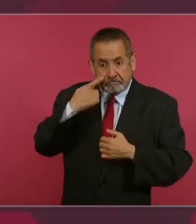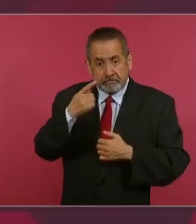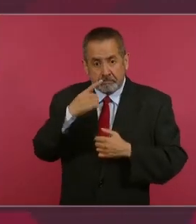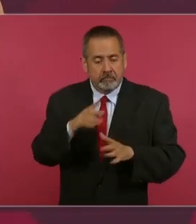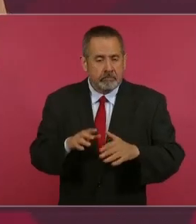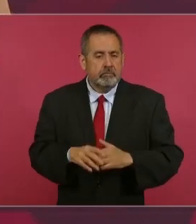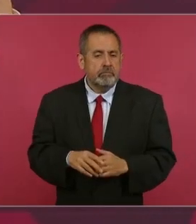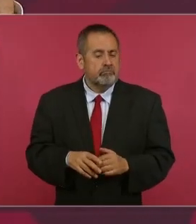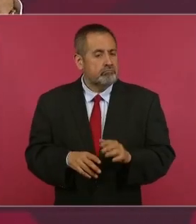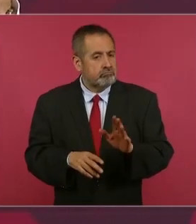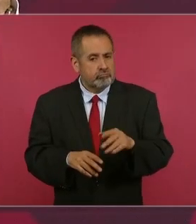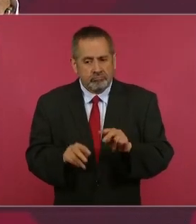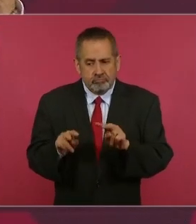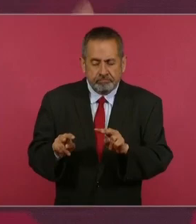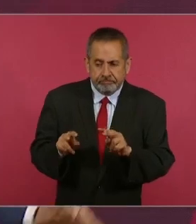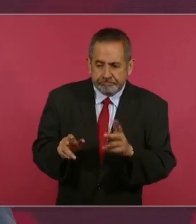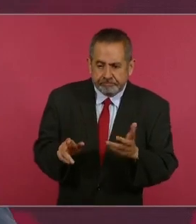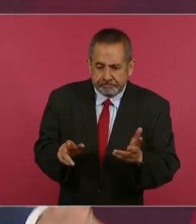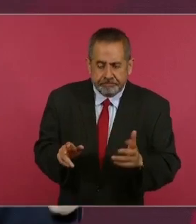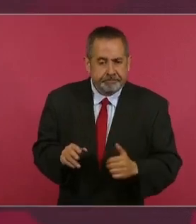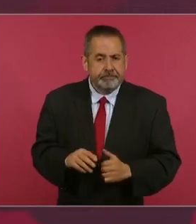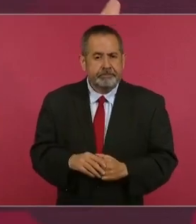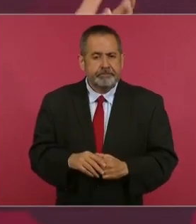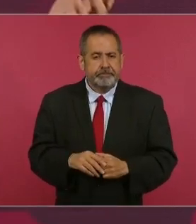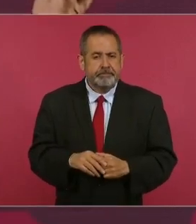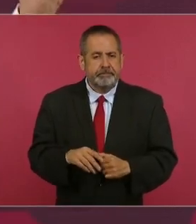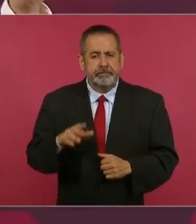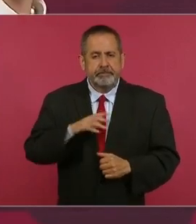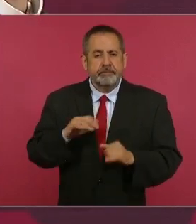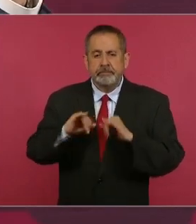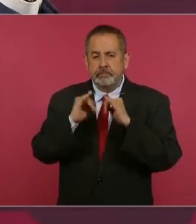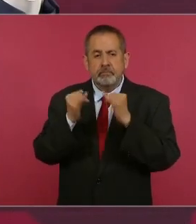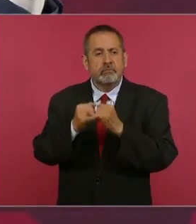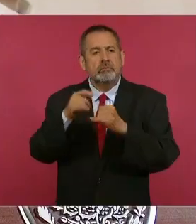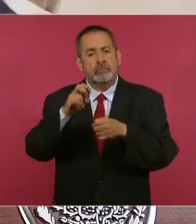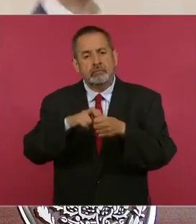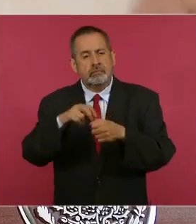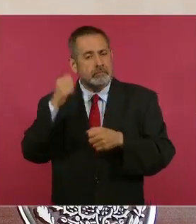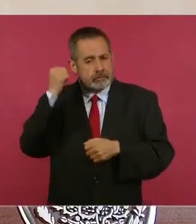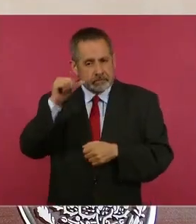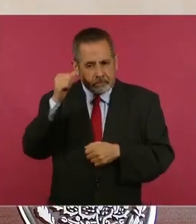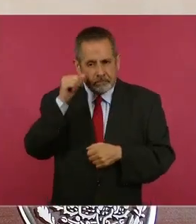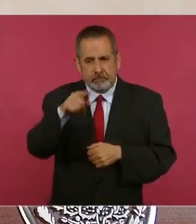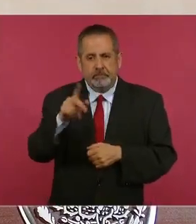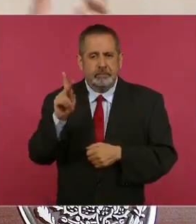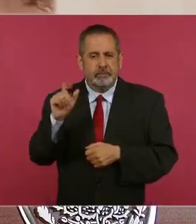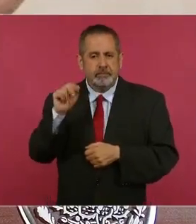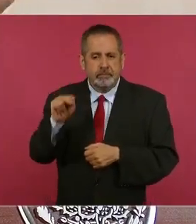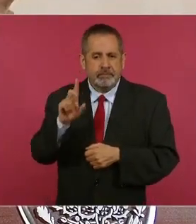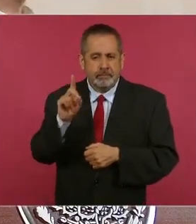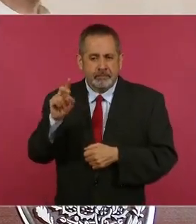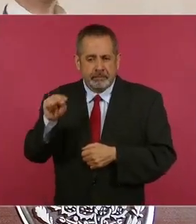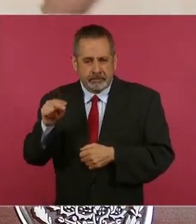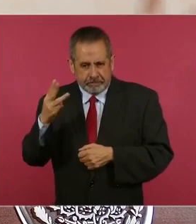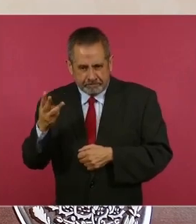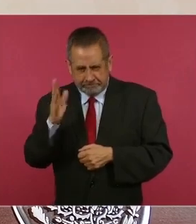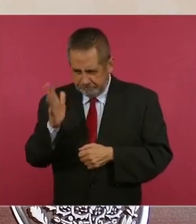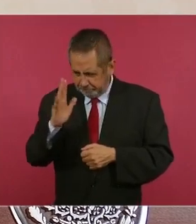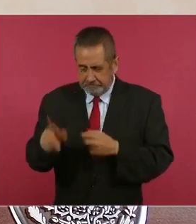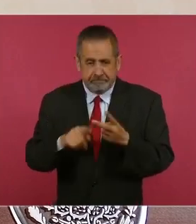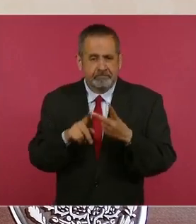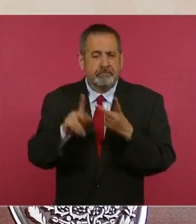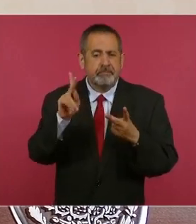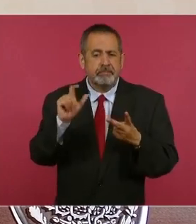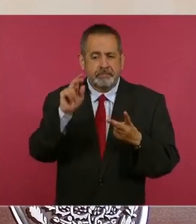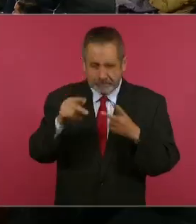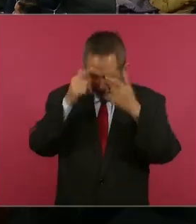Estaba pendiente y habían reuniones en Acapulco y ya estaba el plan de N3, el plan